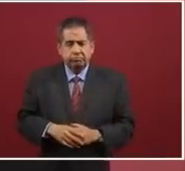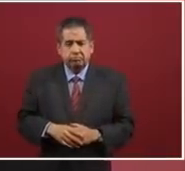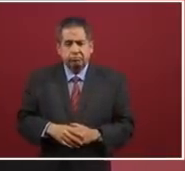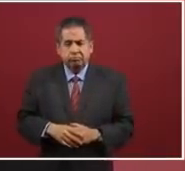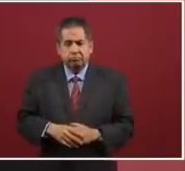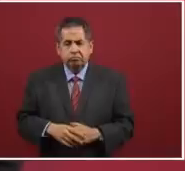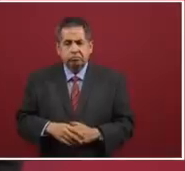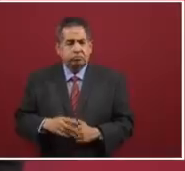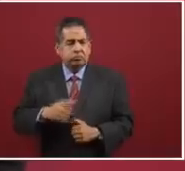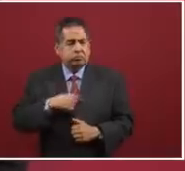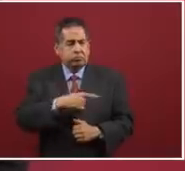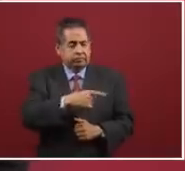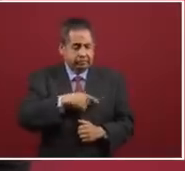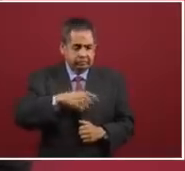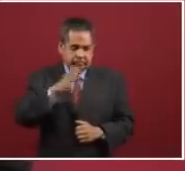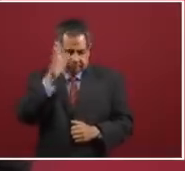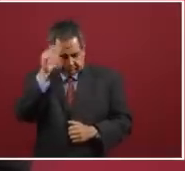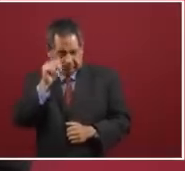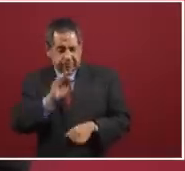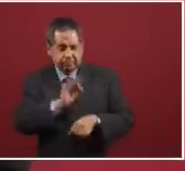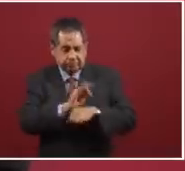no tengo compromisos.